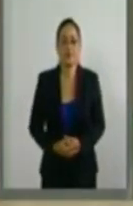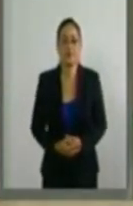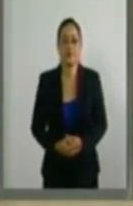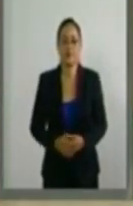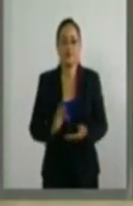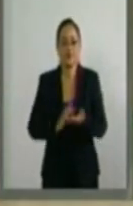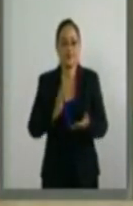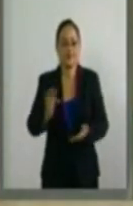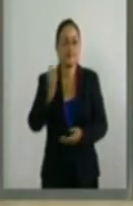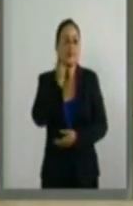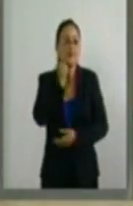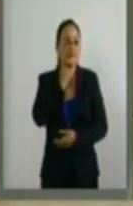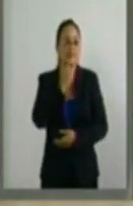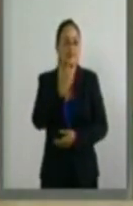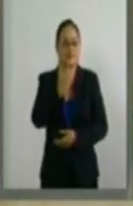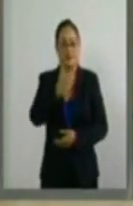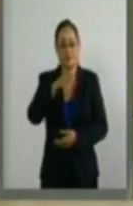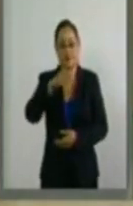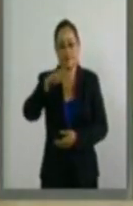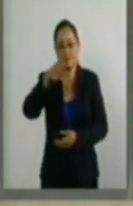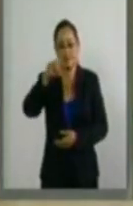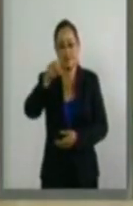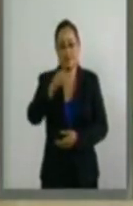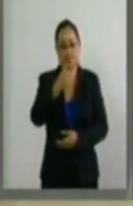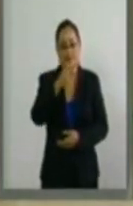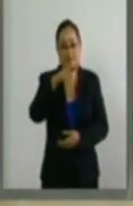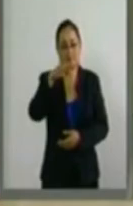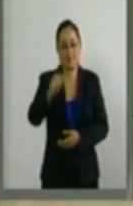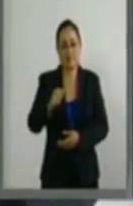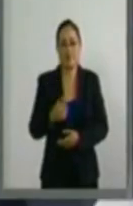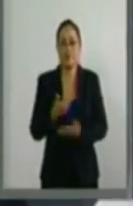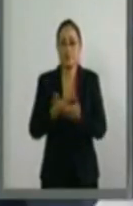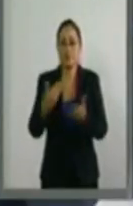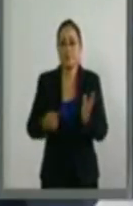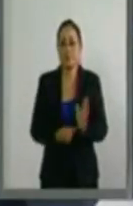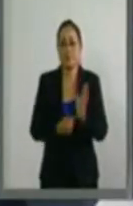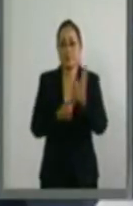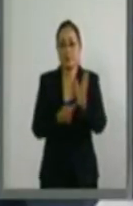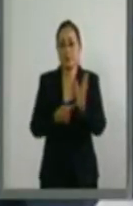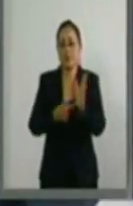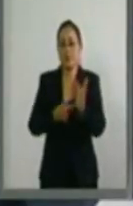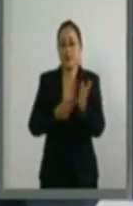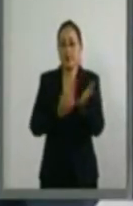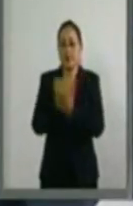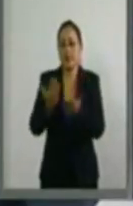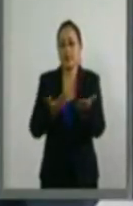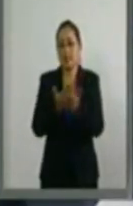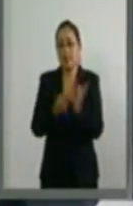Gracias, senador Gerardo García. Para presentar el dictamen, el senador Zoe Robledo.